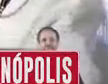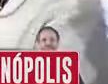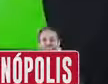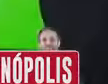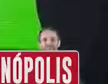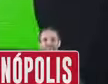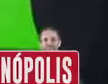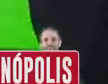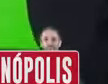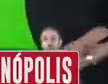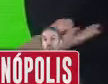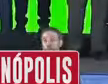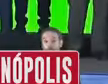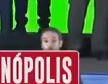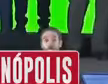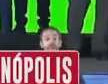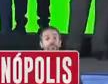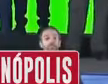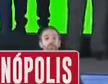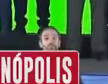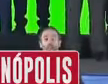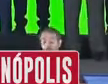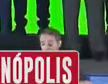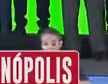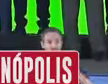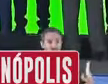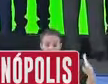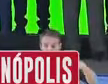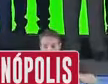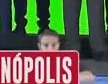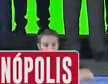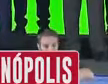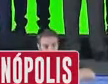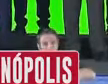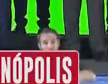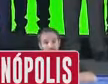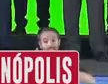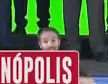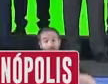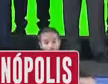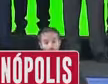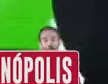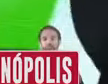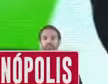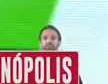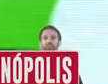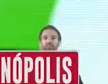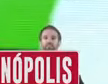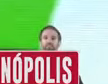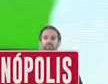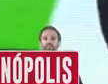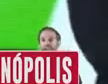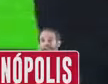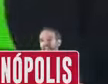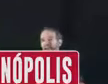bueno acá estamos en tecnópolis la verdad que es